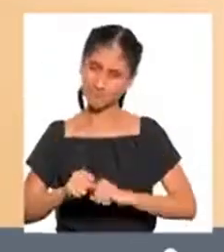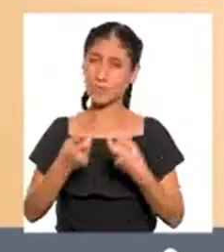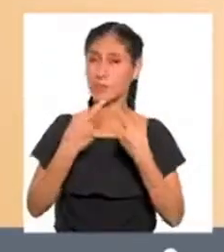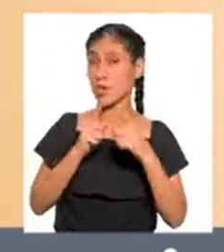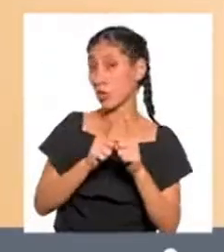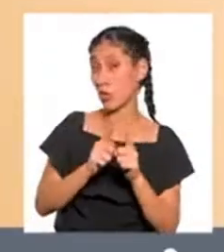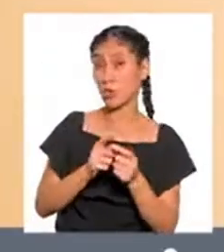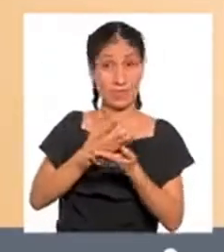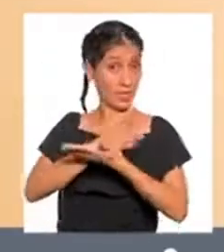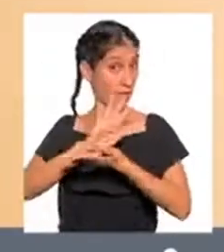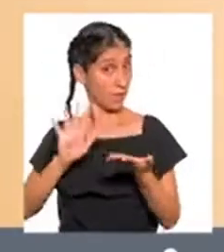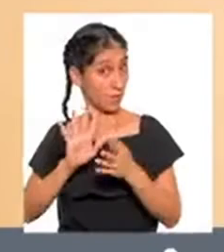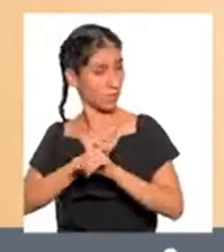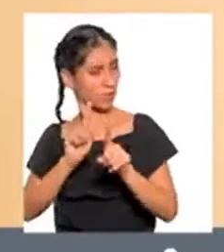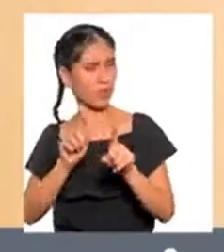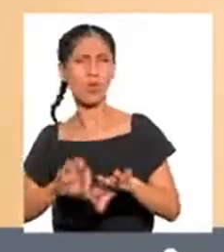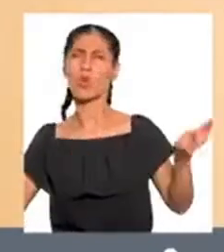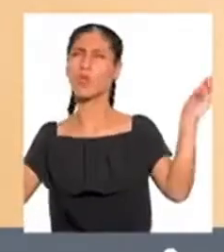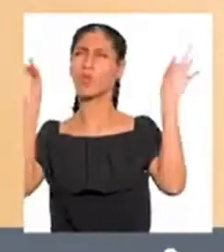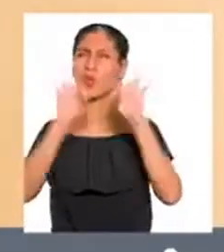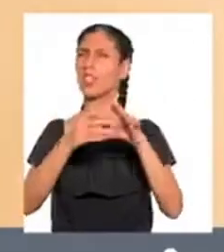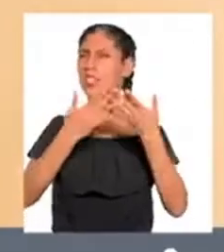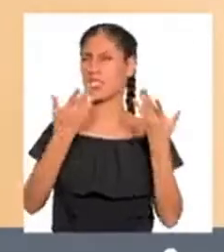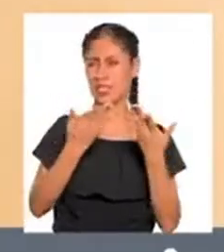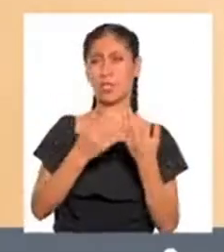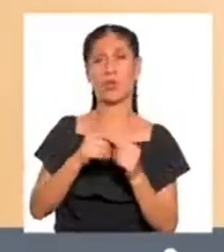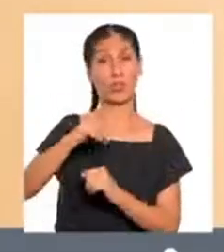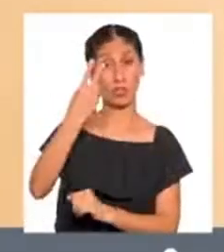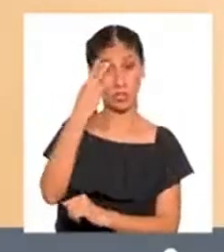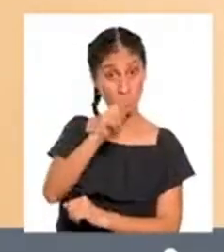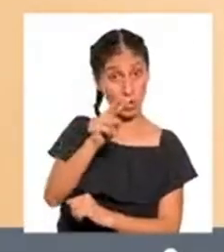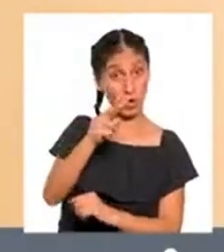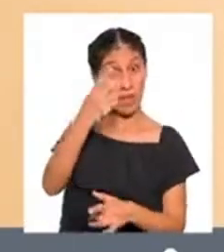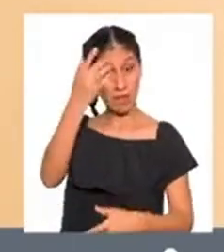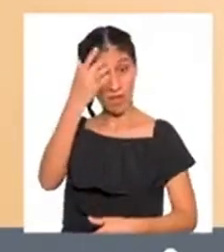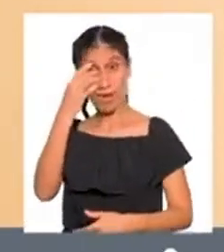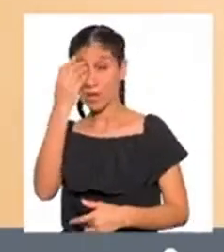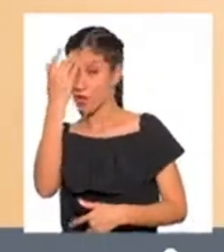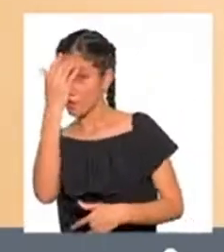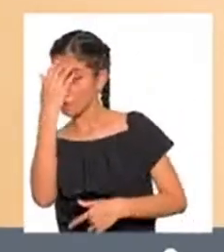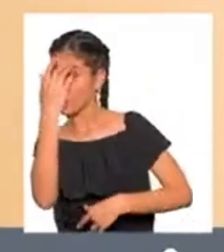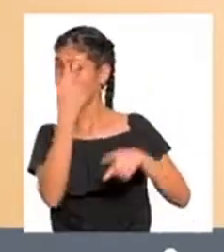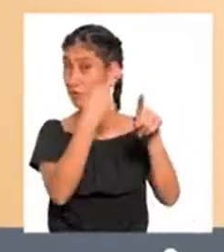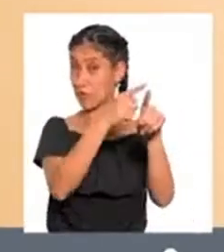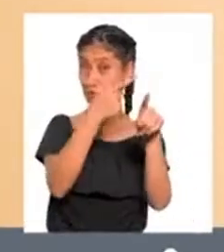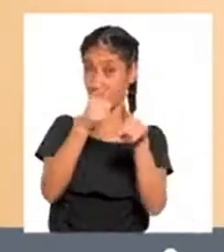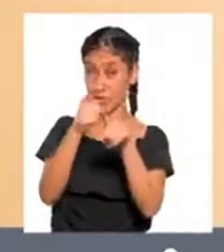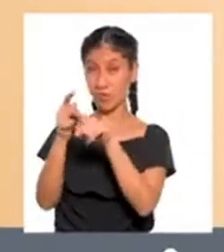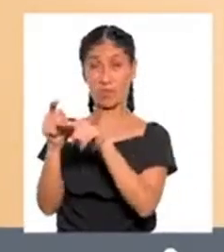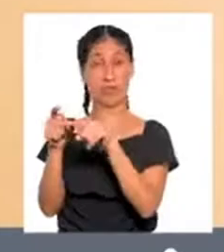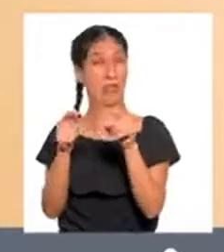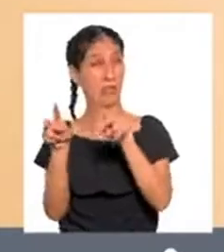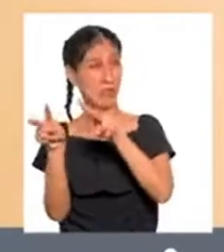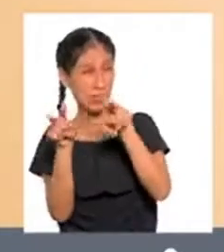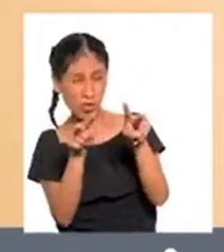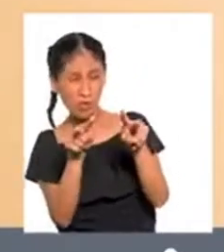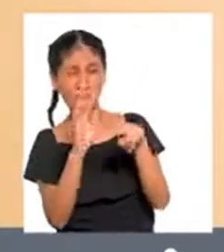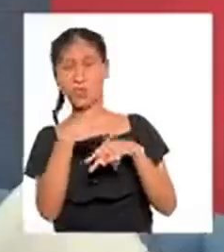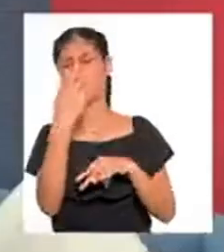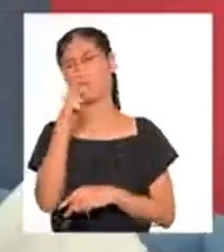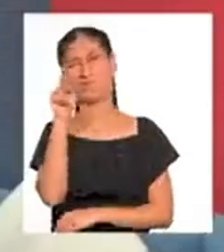pero no solo eso. Lo importante es que la aparición de esas enfermedades nos mostró las deficiencias en el sistema de